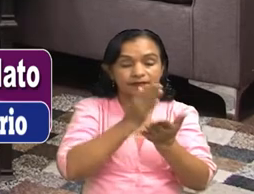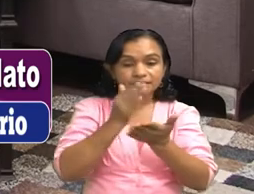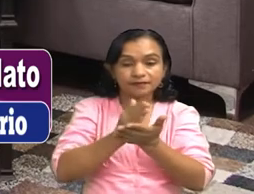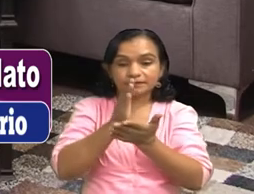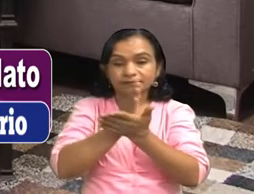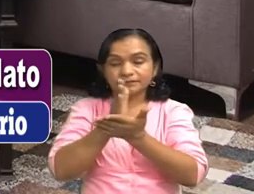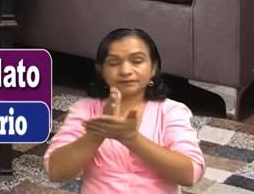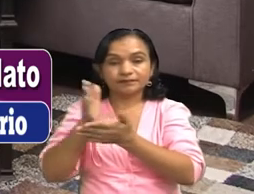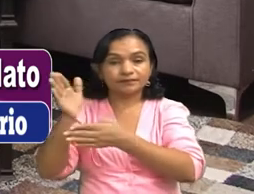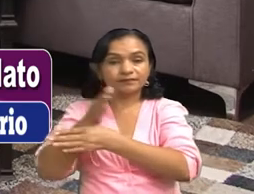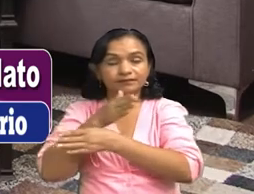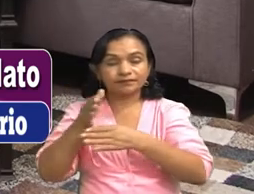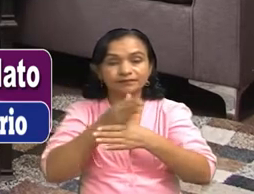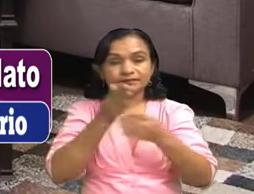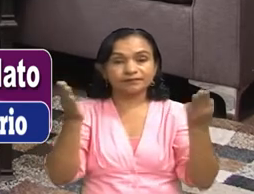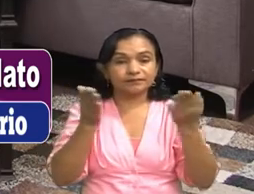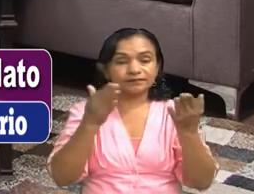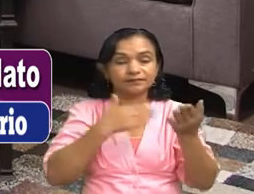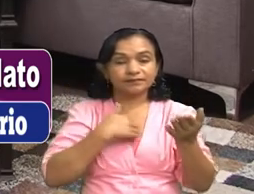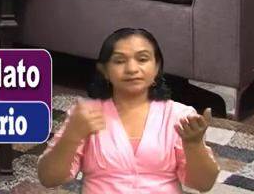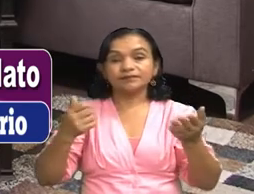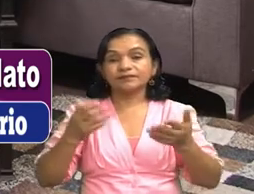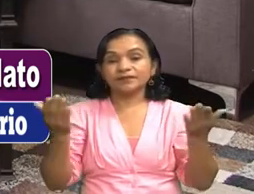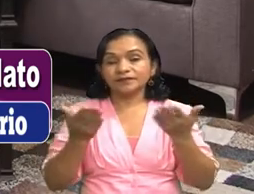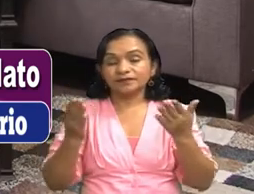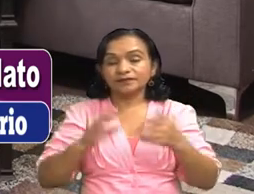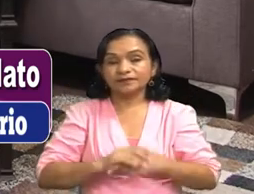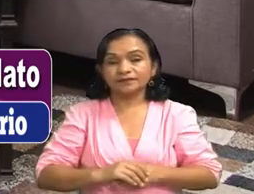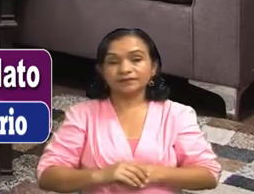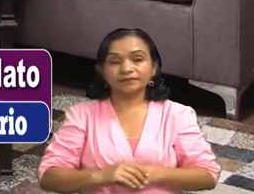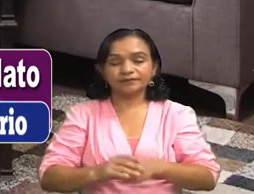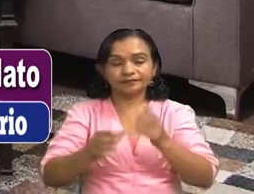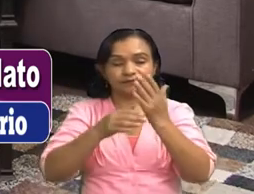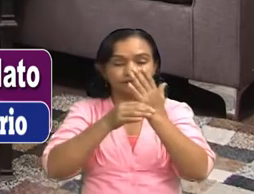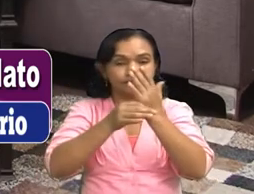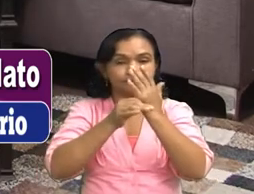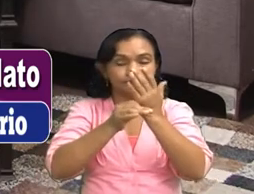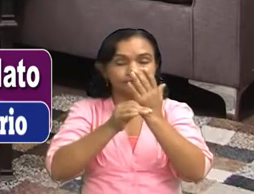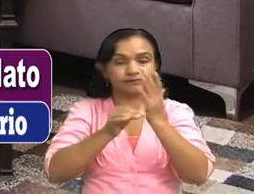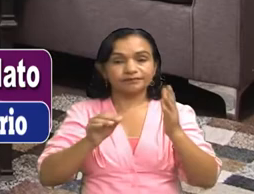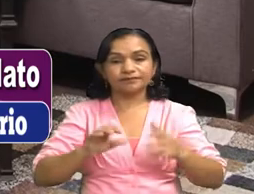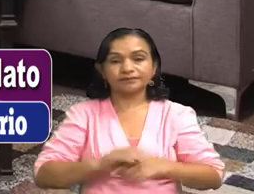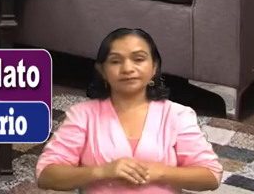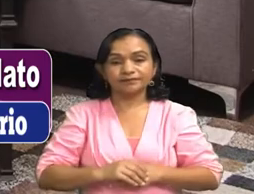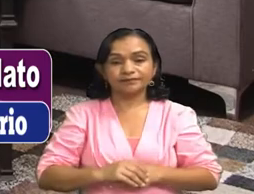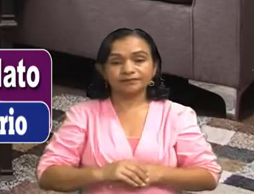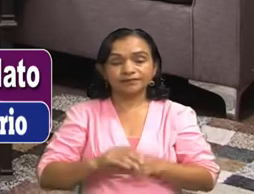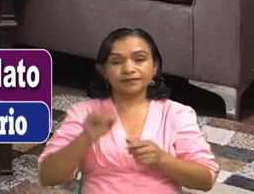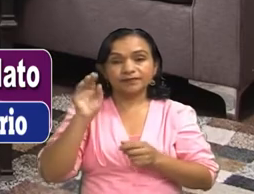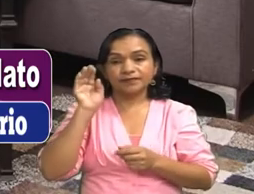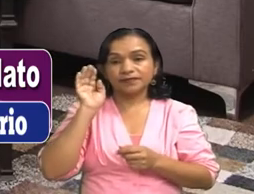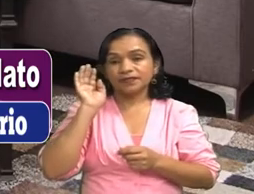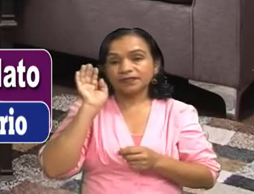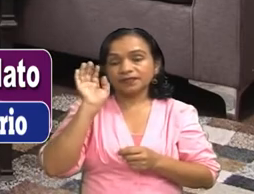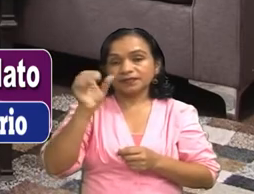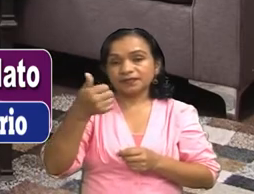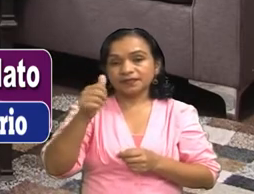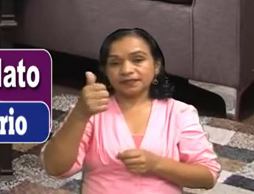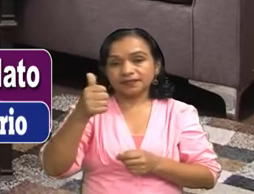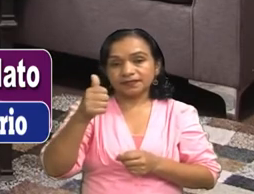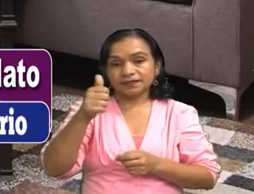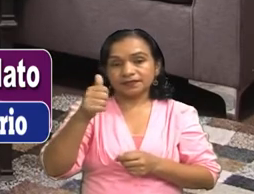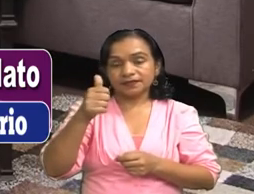interesante toda esa planta cómo han ido mejorando. En carne, aquí hay 5, hay 6 ahora, perdón,